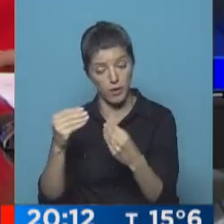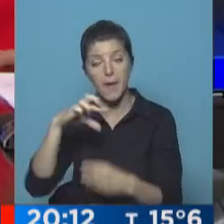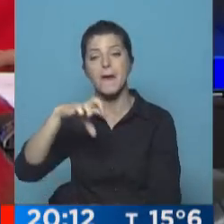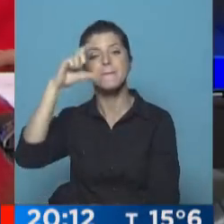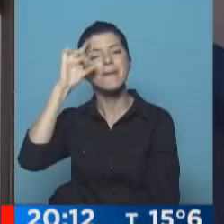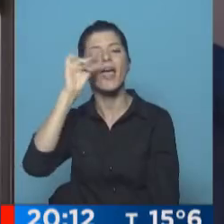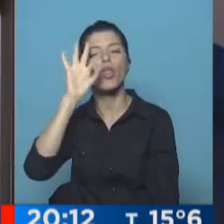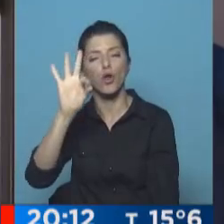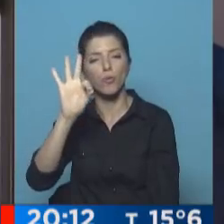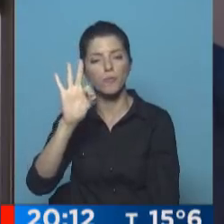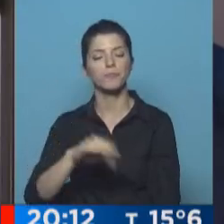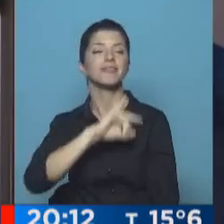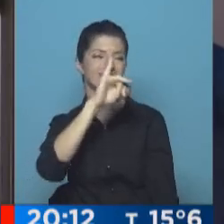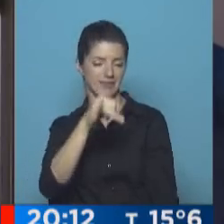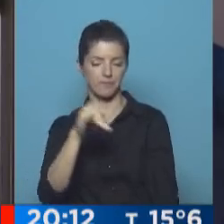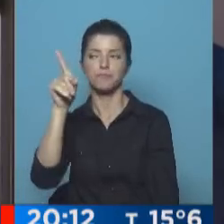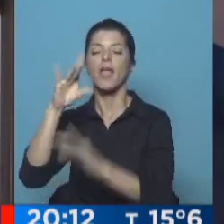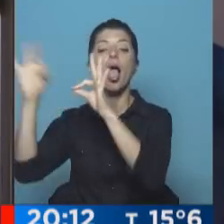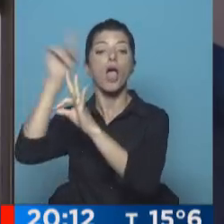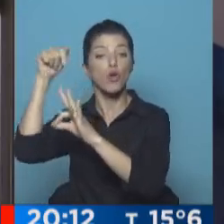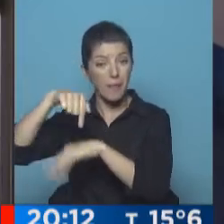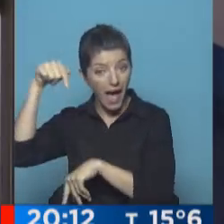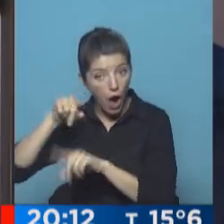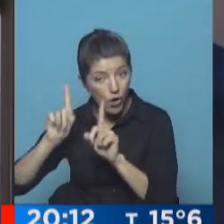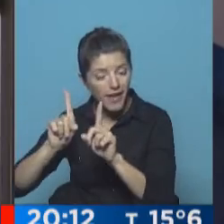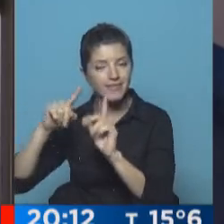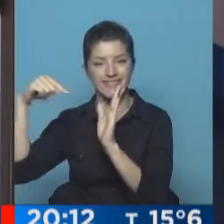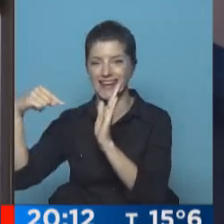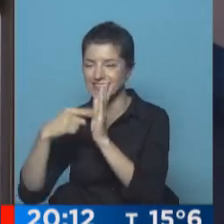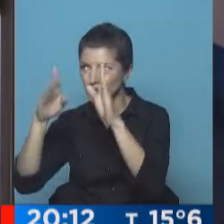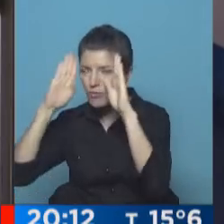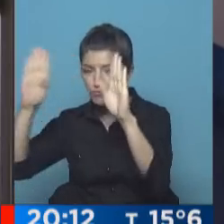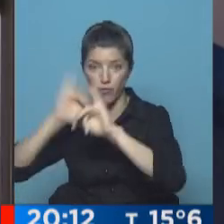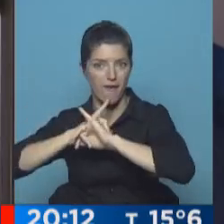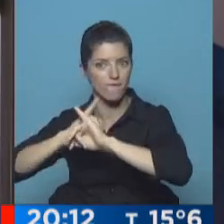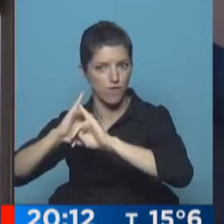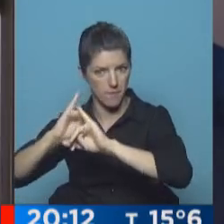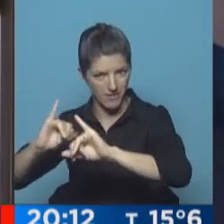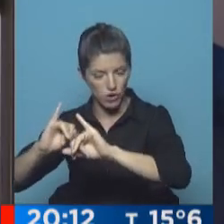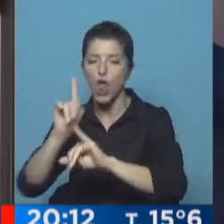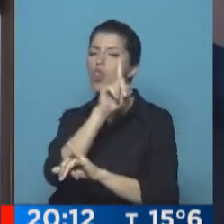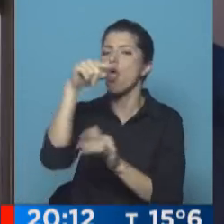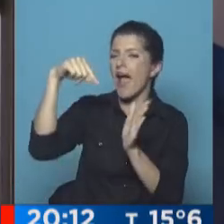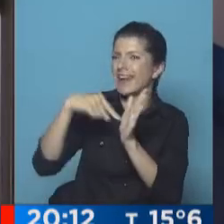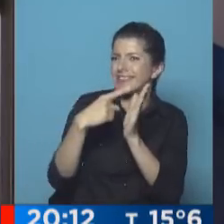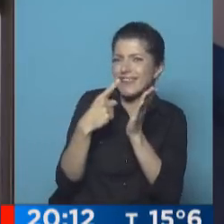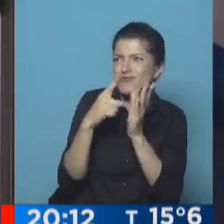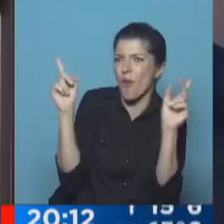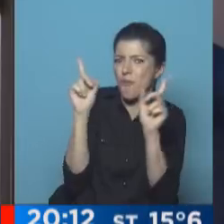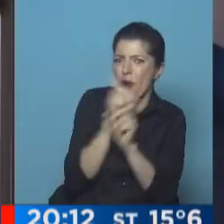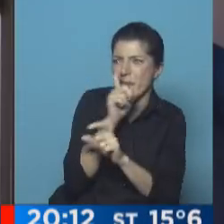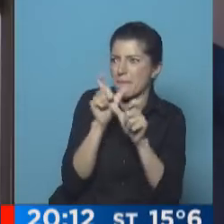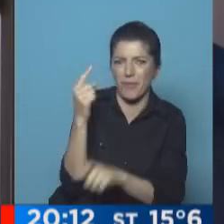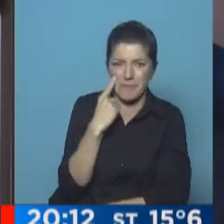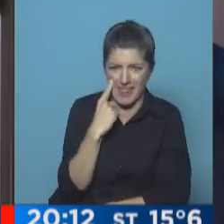efectivamente Cecilia Europa está ahora en el centro de la información no en el centro del problema de los